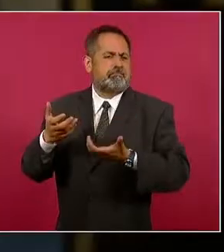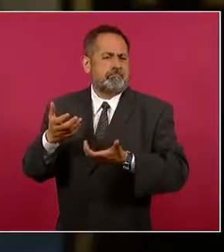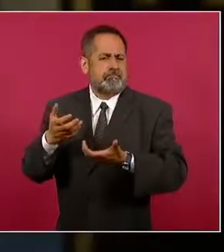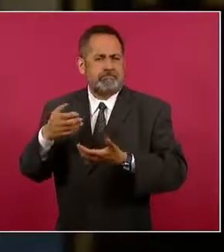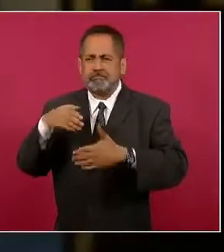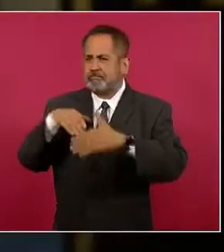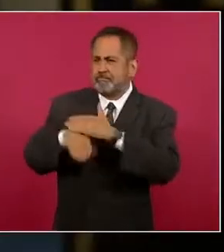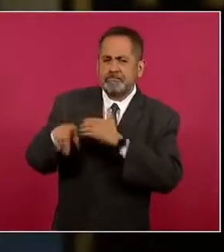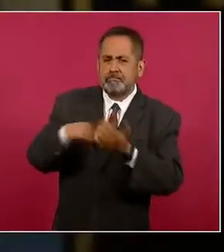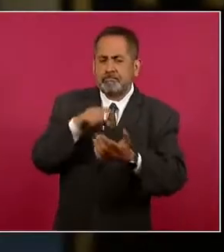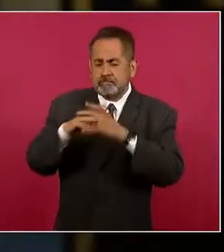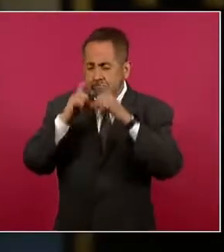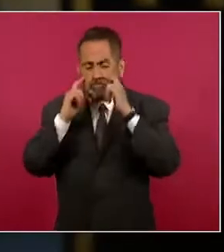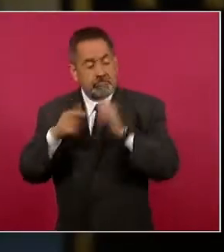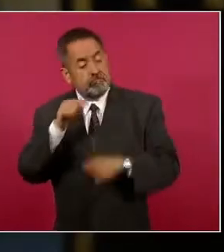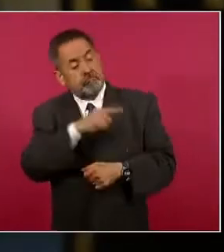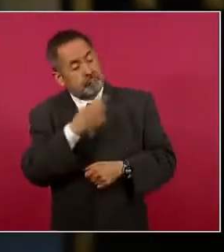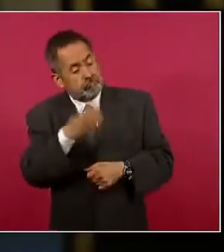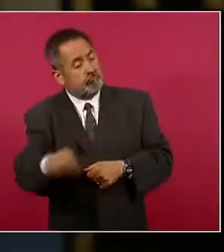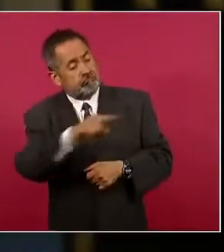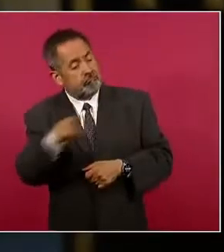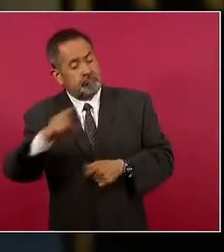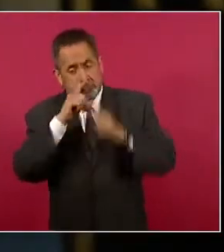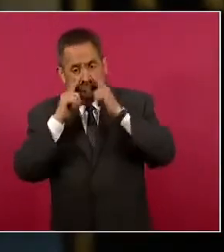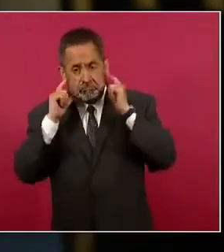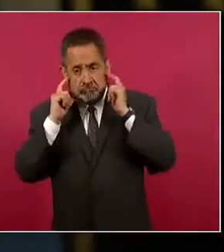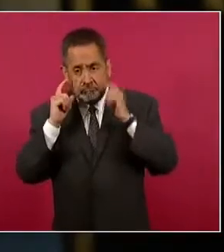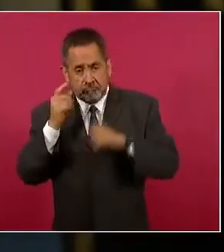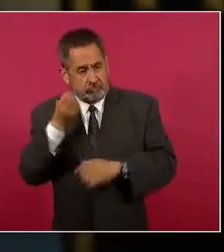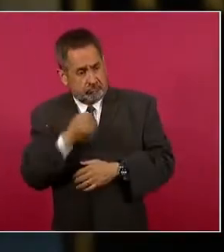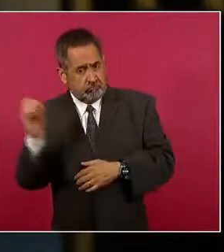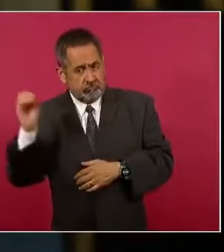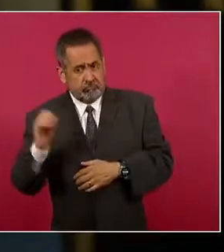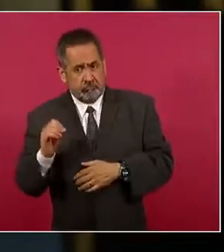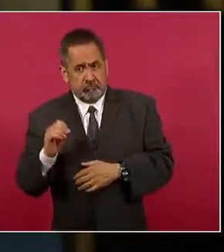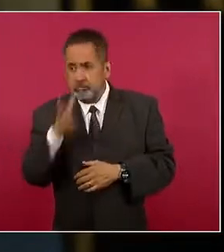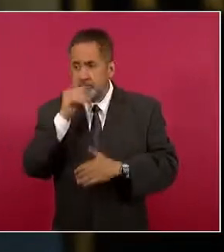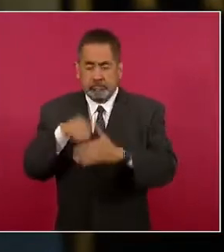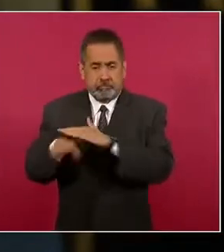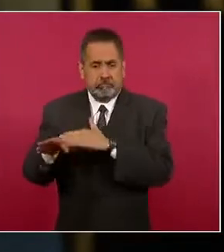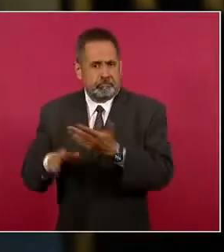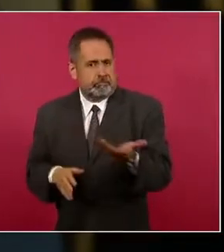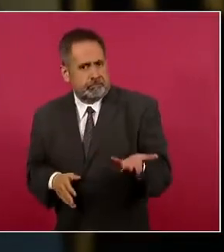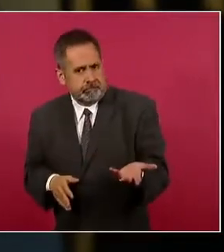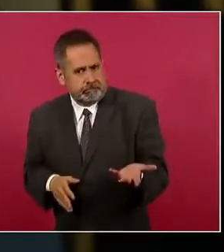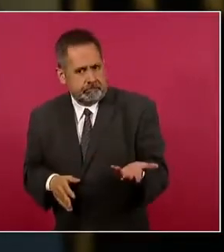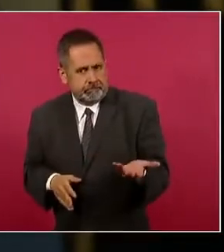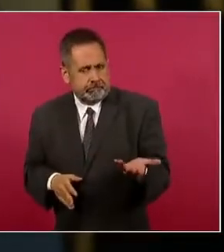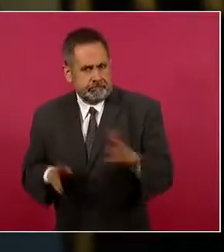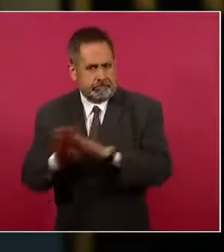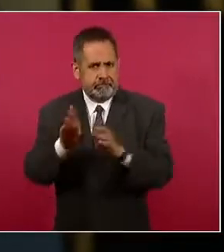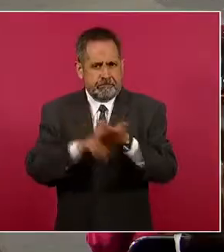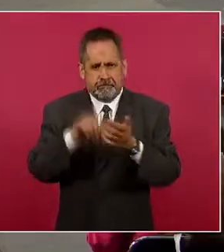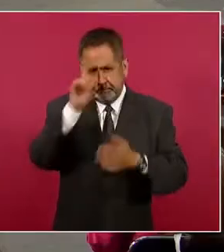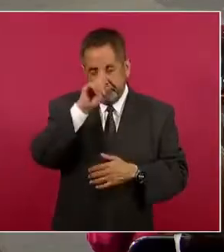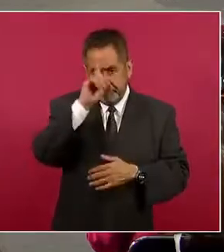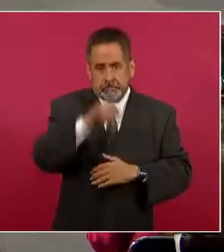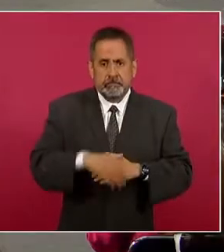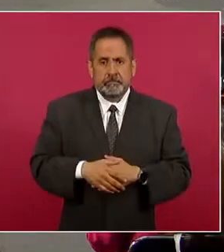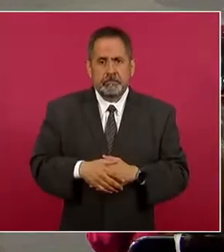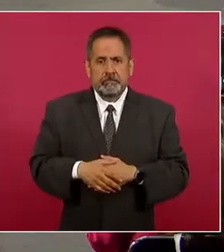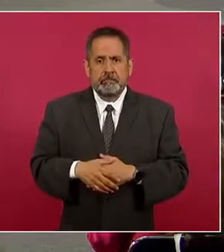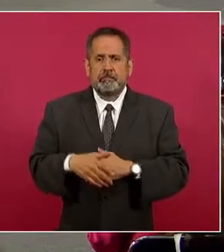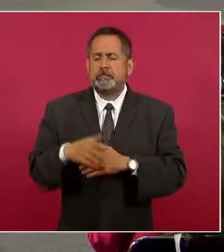si no traes el cubrebocas te lo piden, ¿no? Es obligatorio, si no, no entras. Entonces, ¿cuál sería la recomendación? Con la